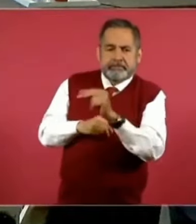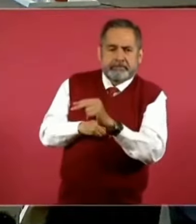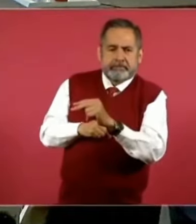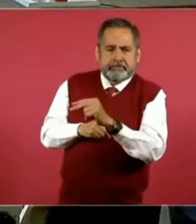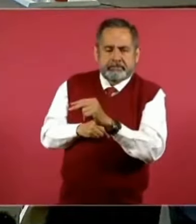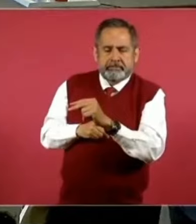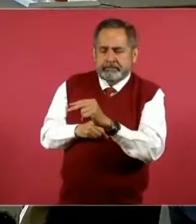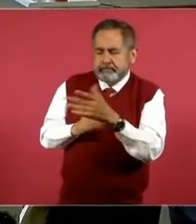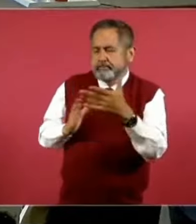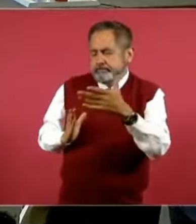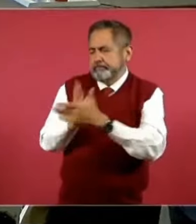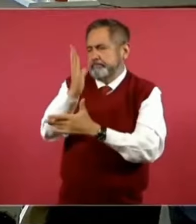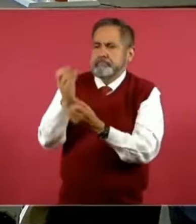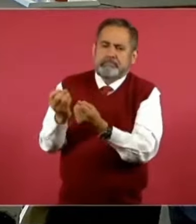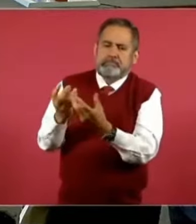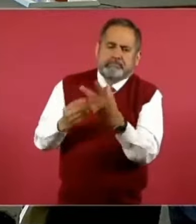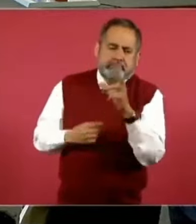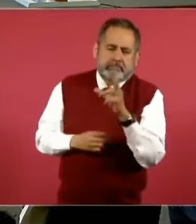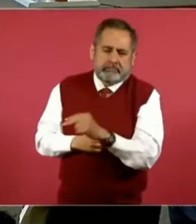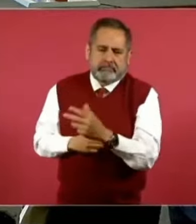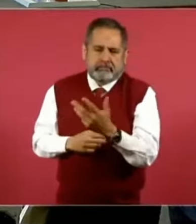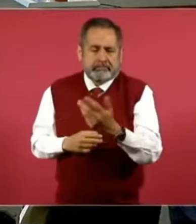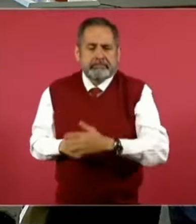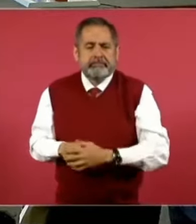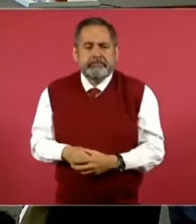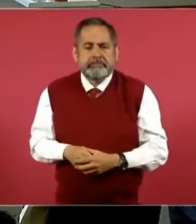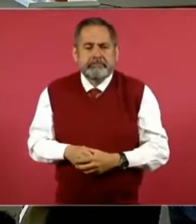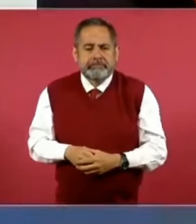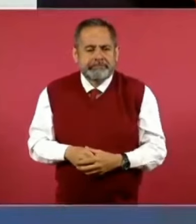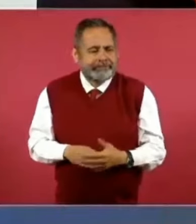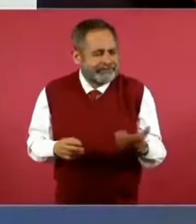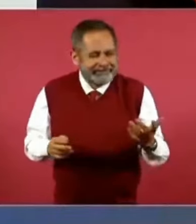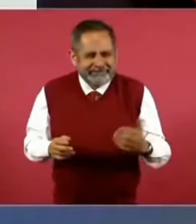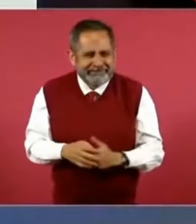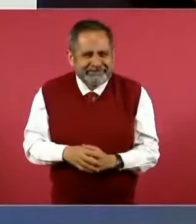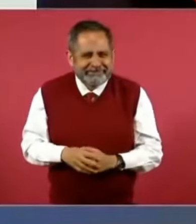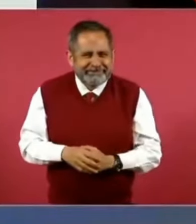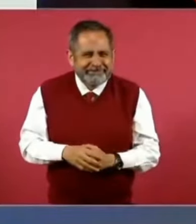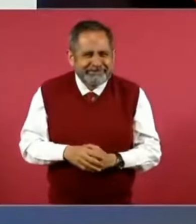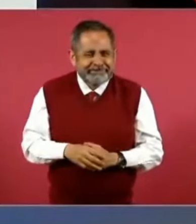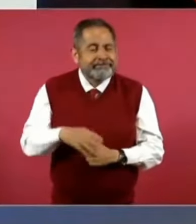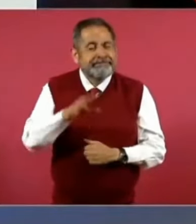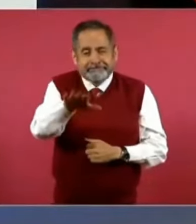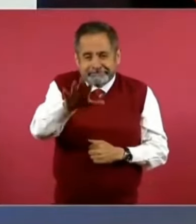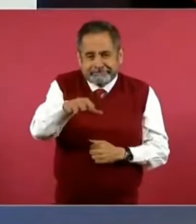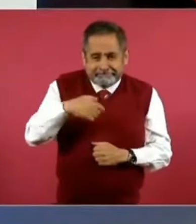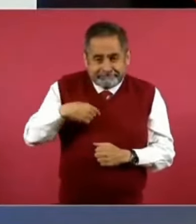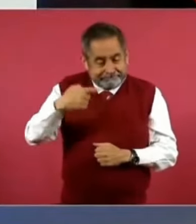sobre representación saben que yo les